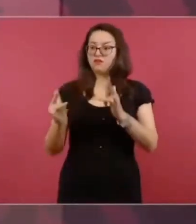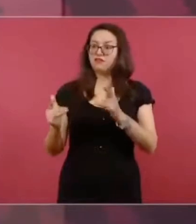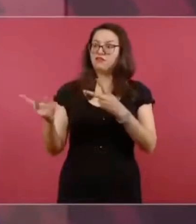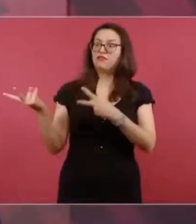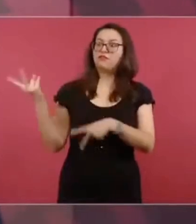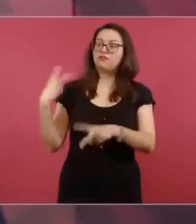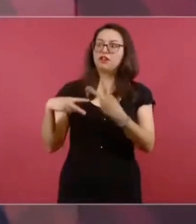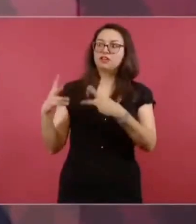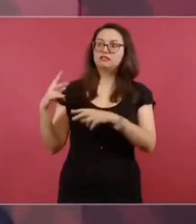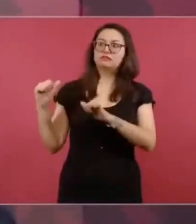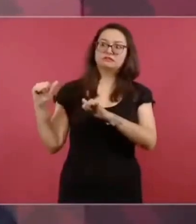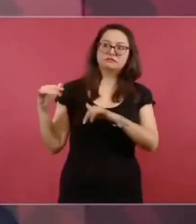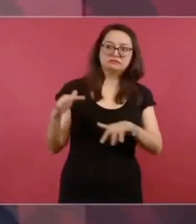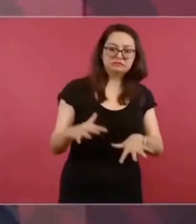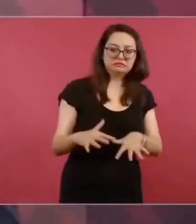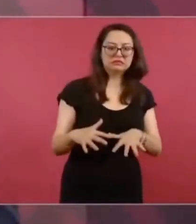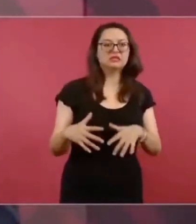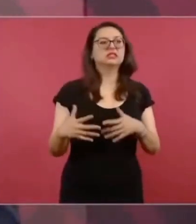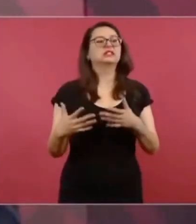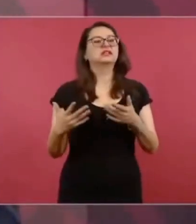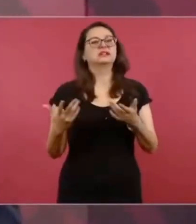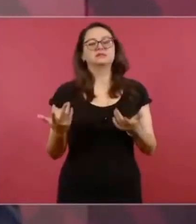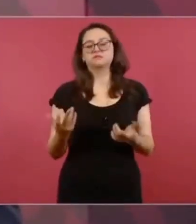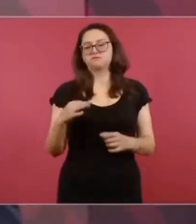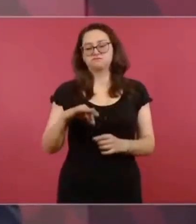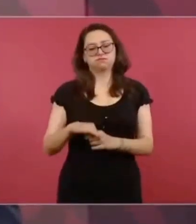había elecciones,